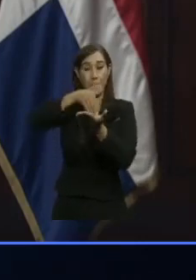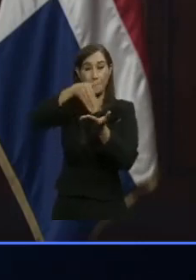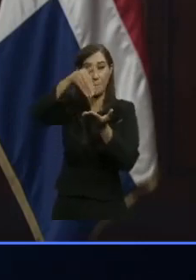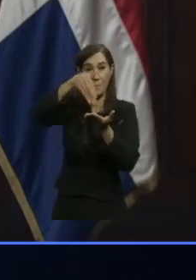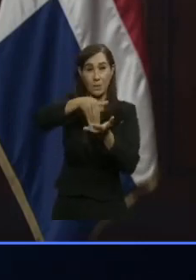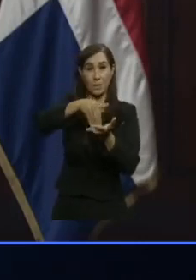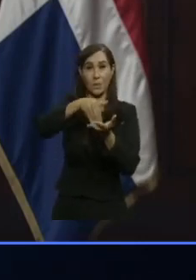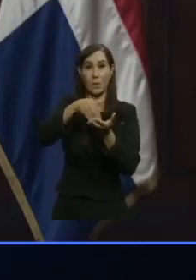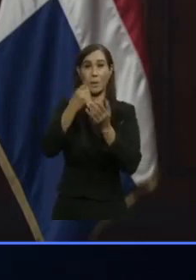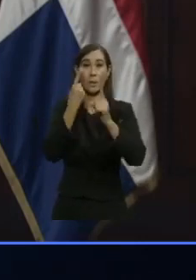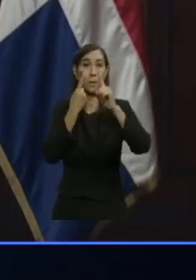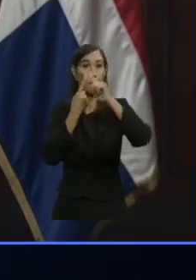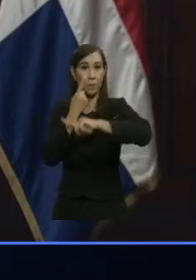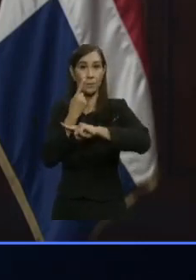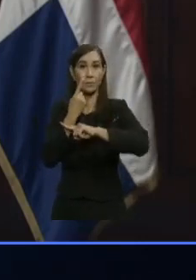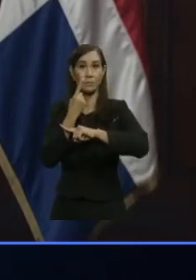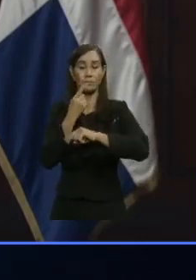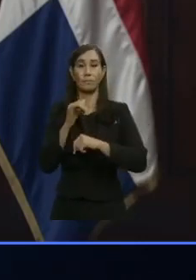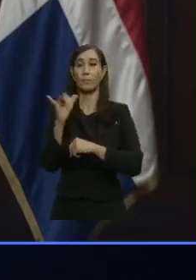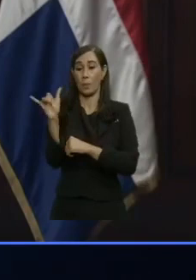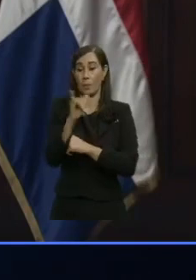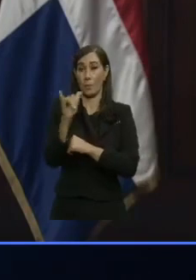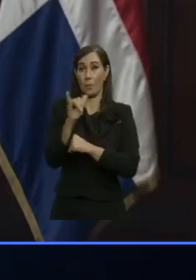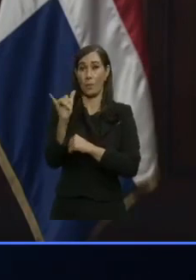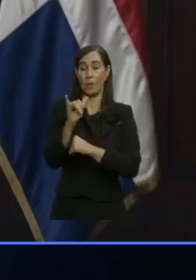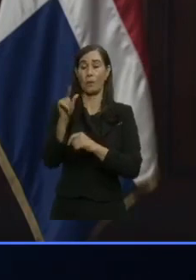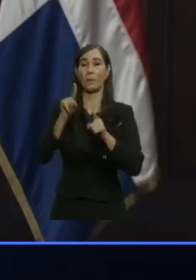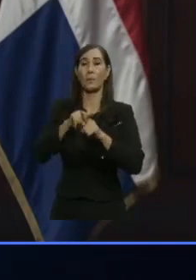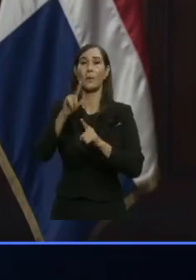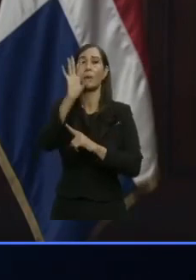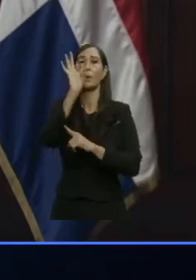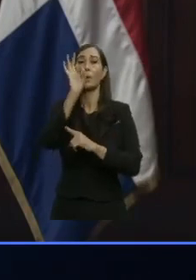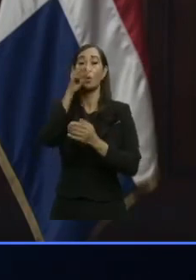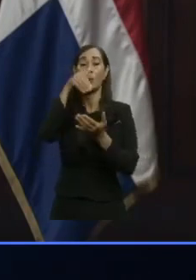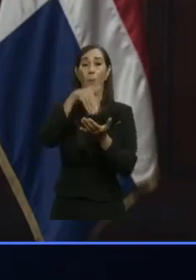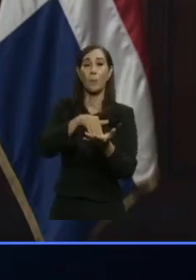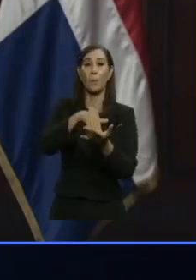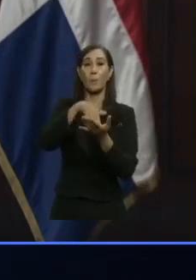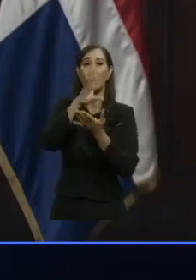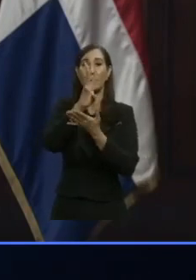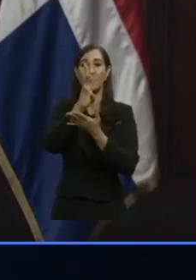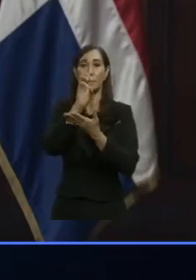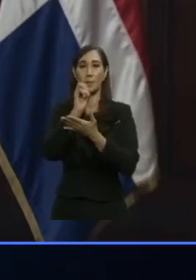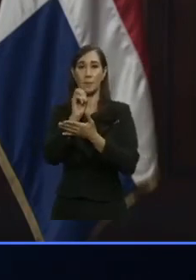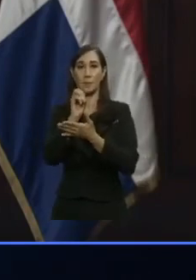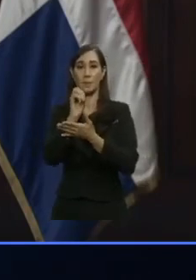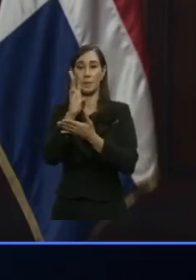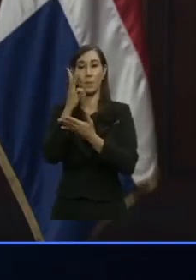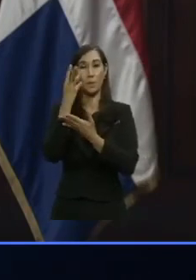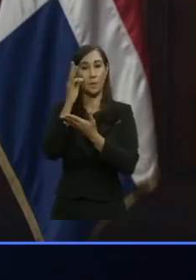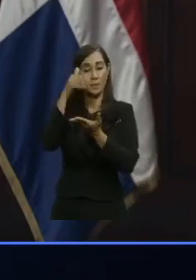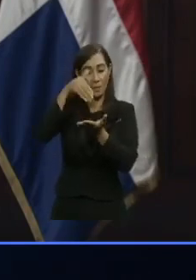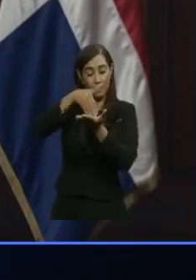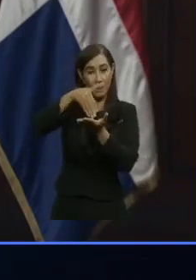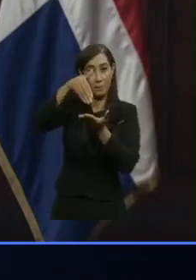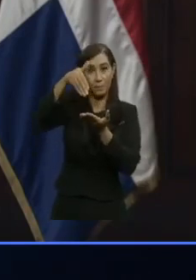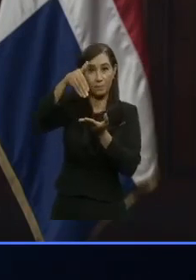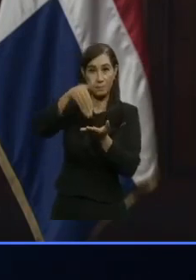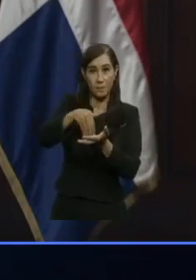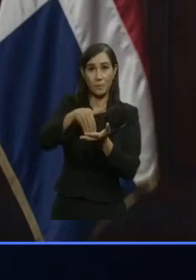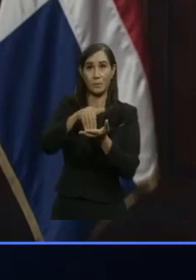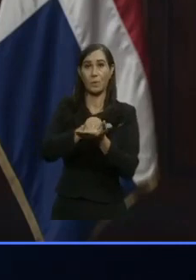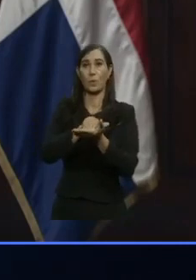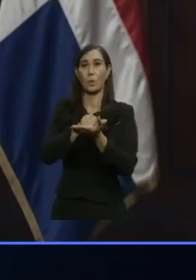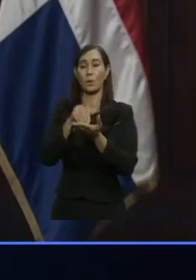con eso es ahora que podría eso ayudar a que la disminución o utilizar esos precios